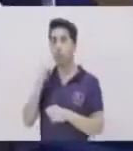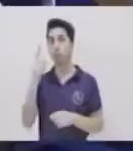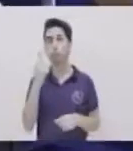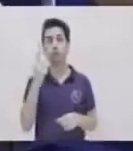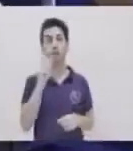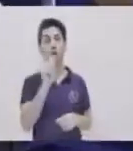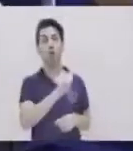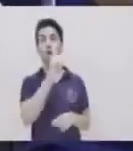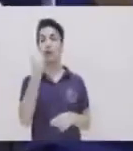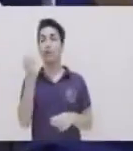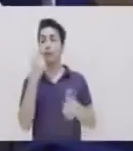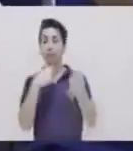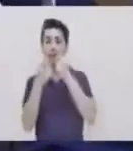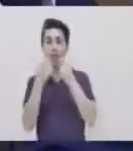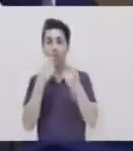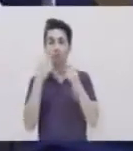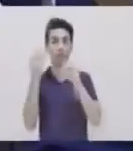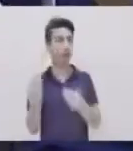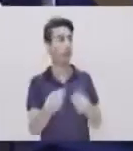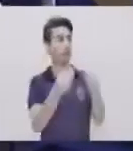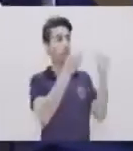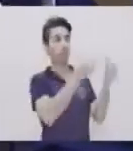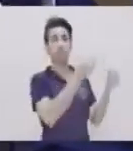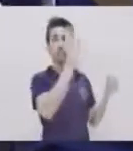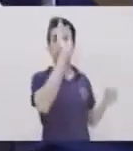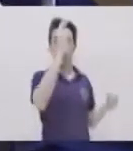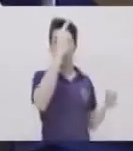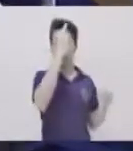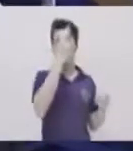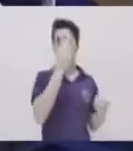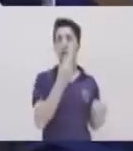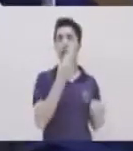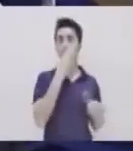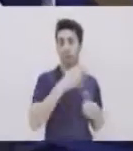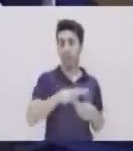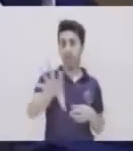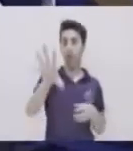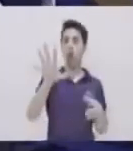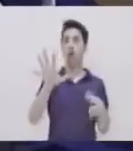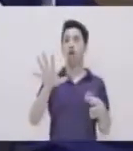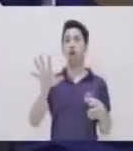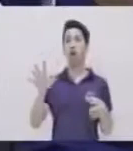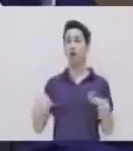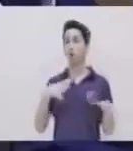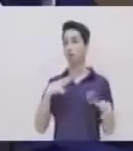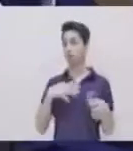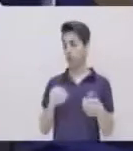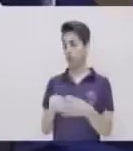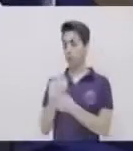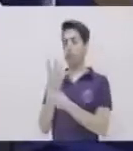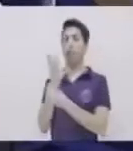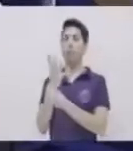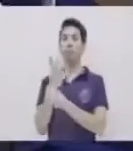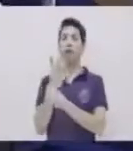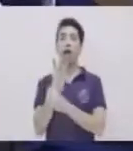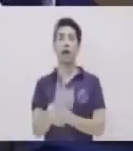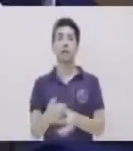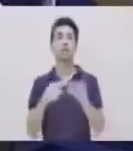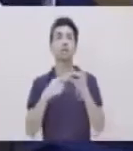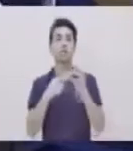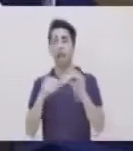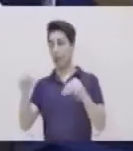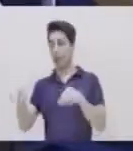y busca otra medicina en toda la tierra. Y al fin encuentra una planta